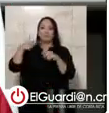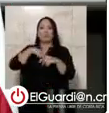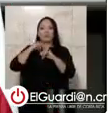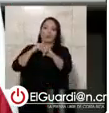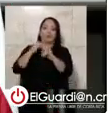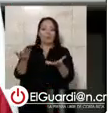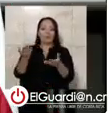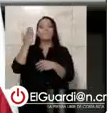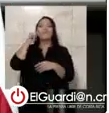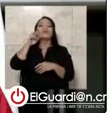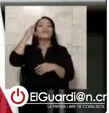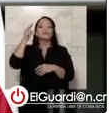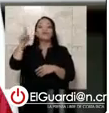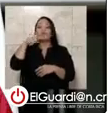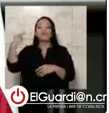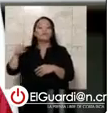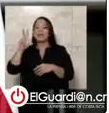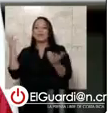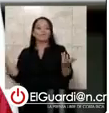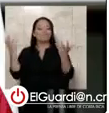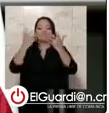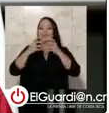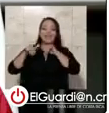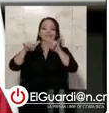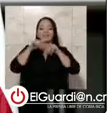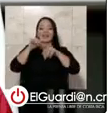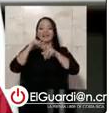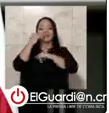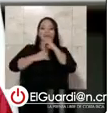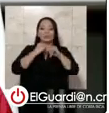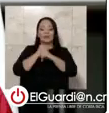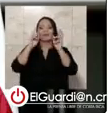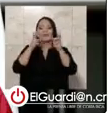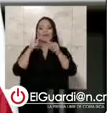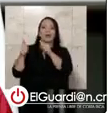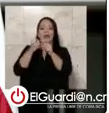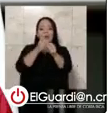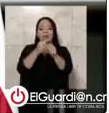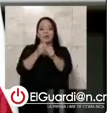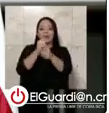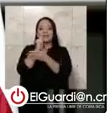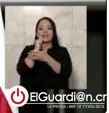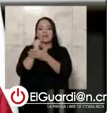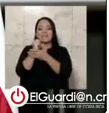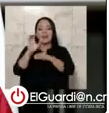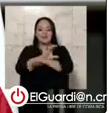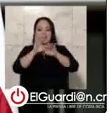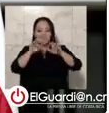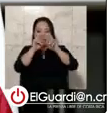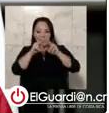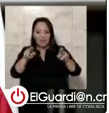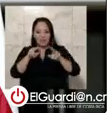ha adaptado al estándar internacional de persecución del cibercrimen y del